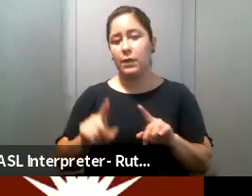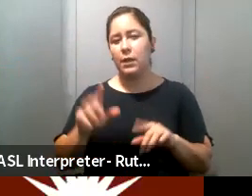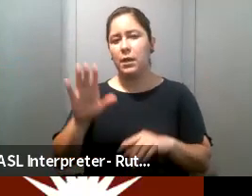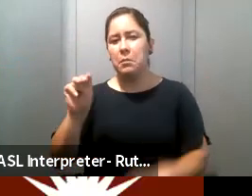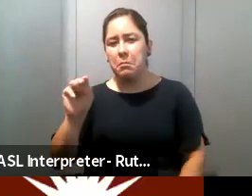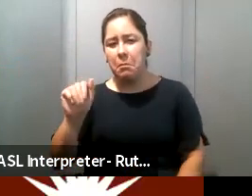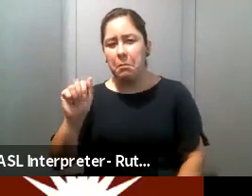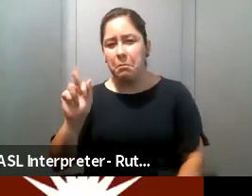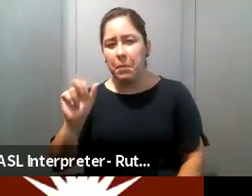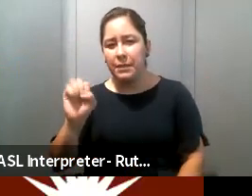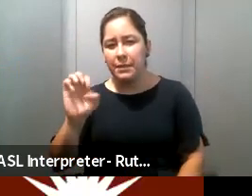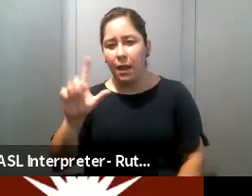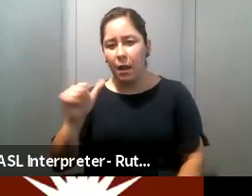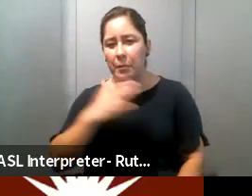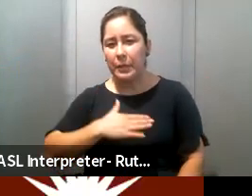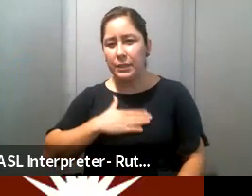el